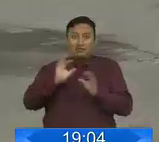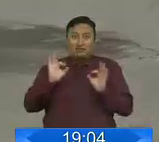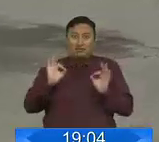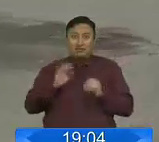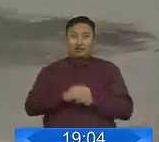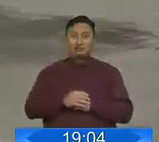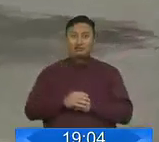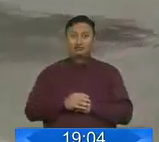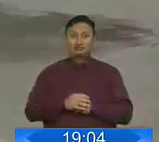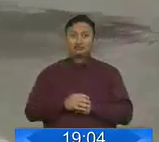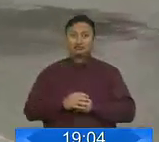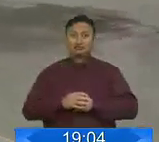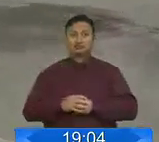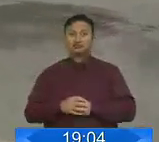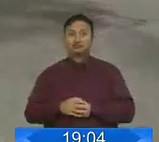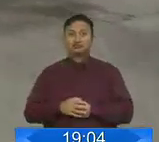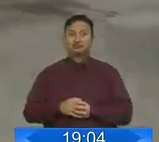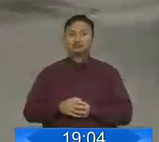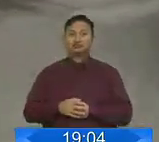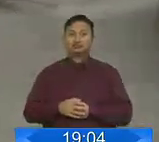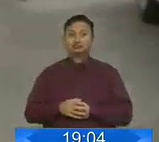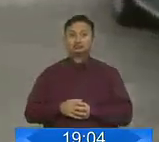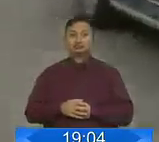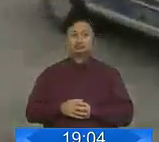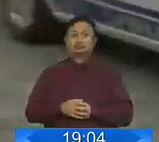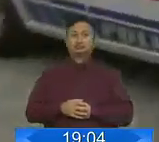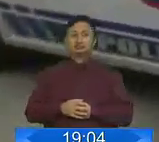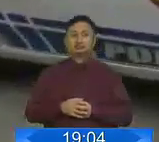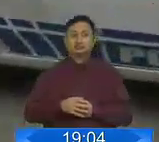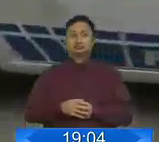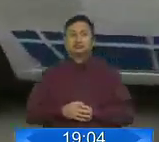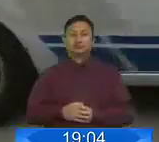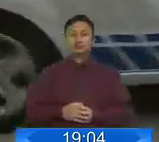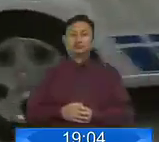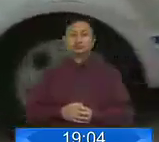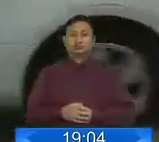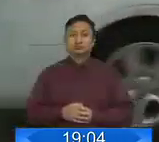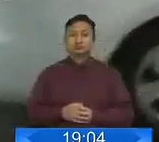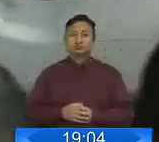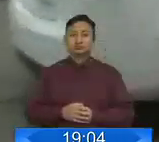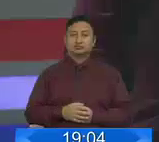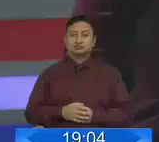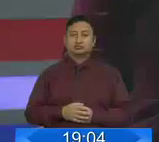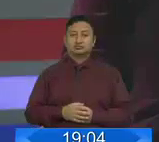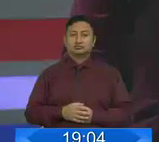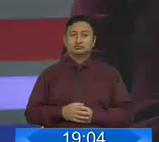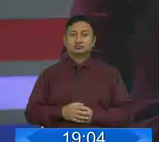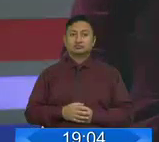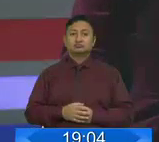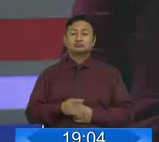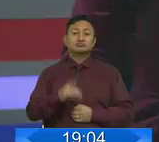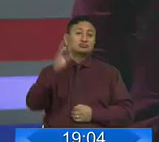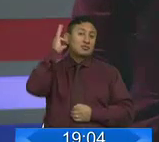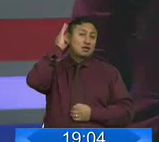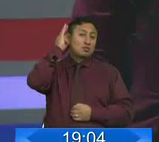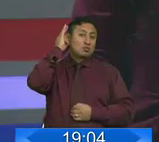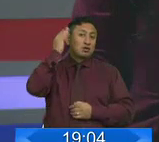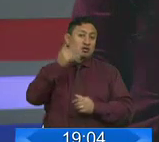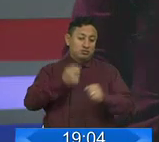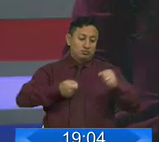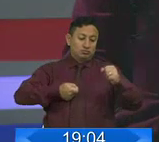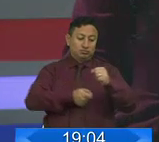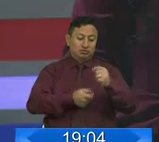que sometía al adolescente. En Quito informó Iván Casamén. Una mujer fue asesinada por su